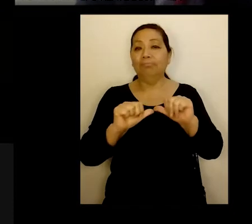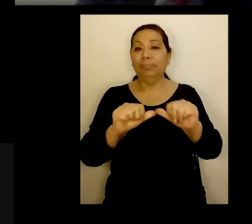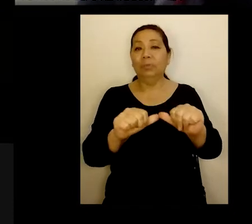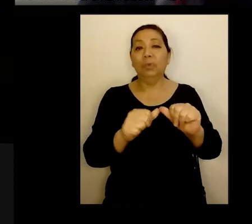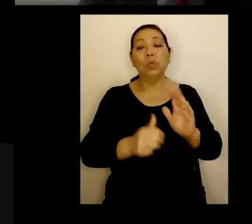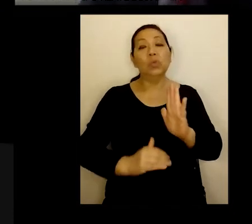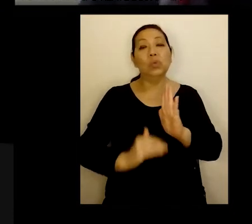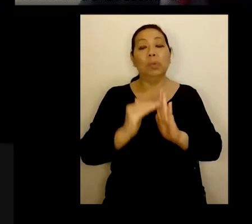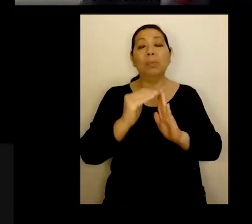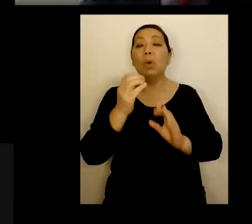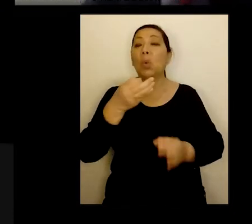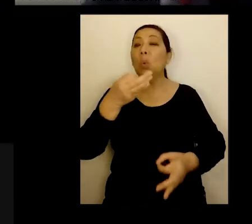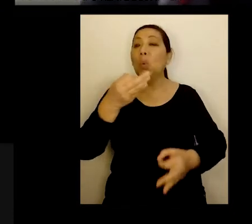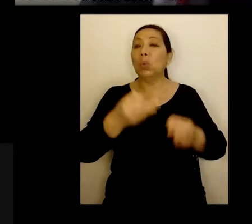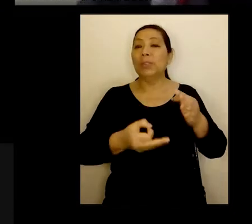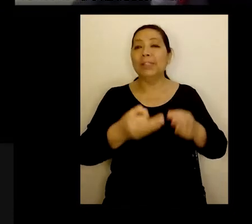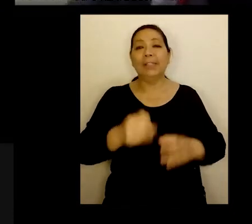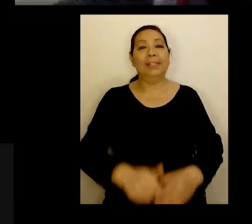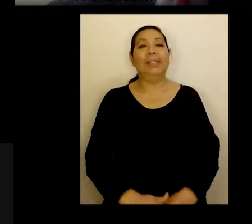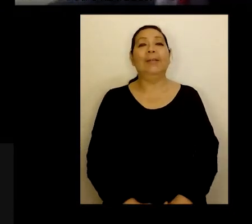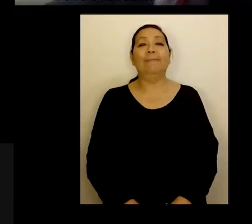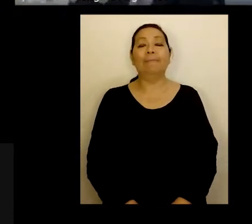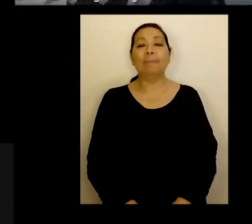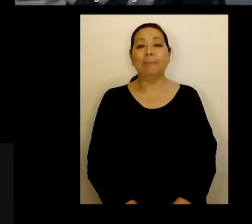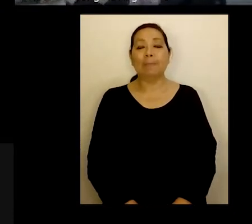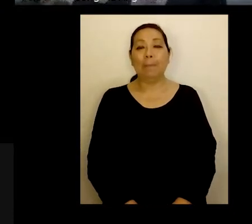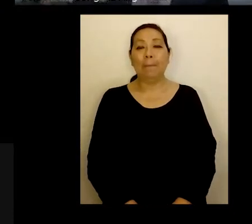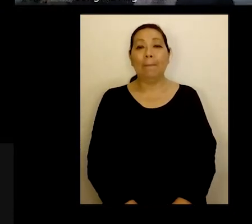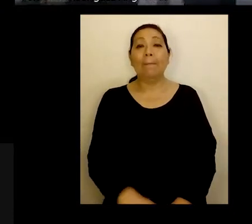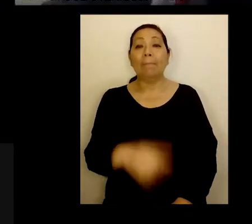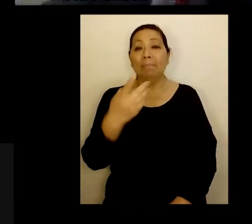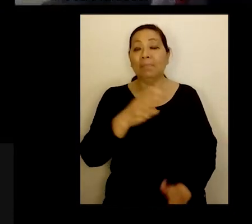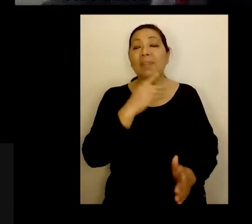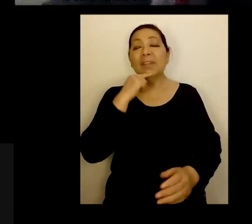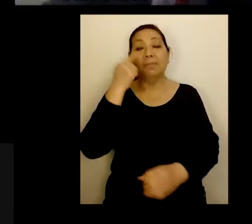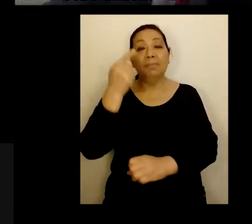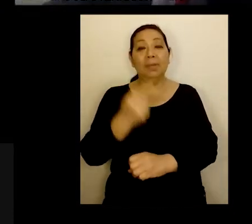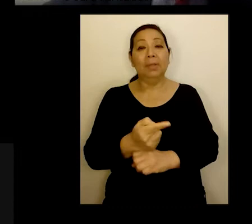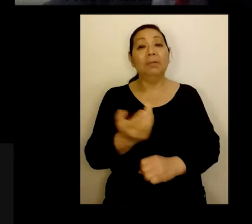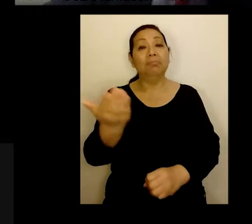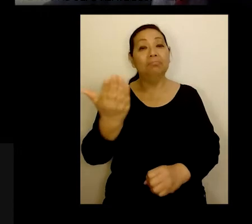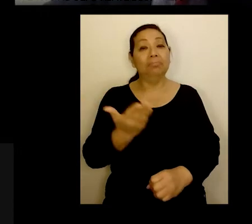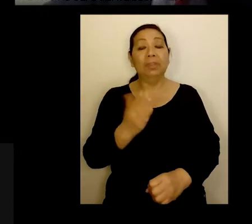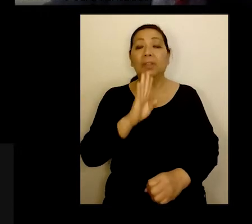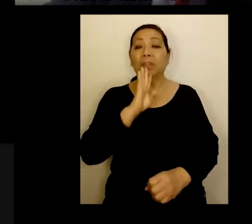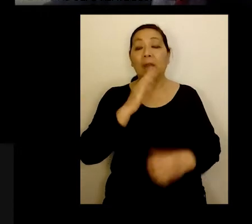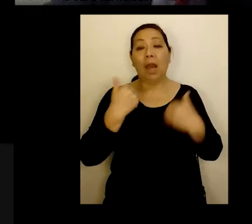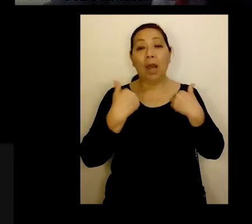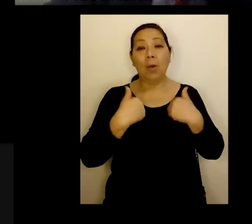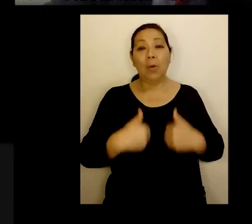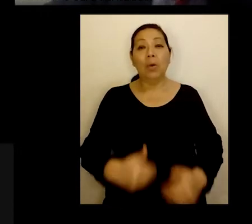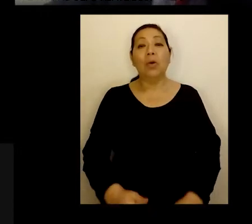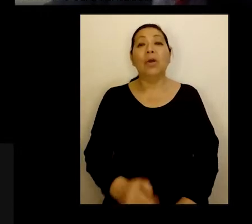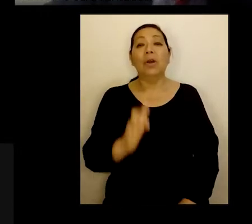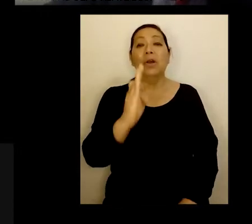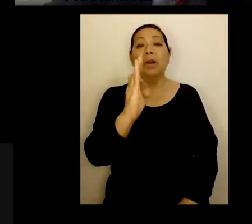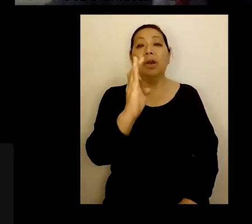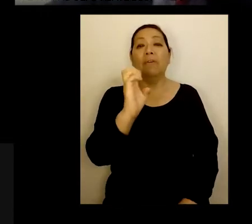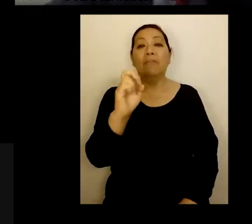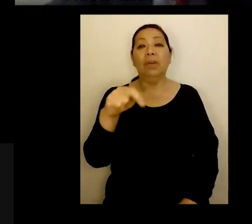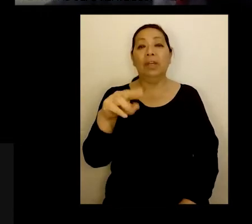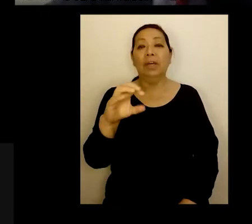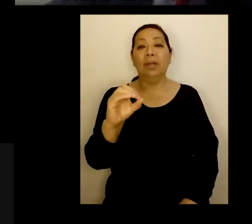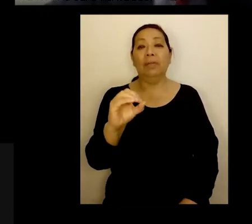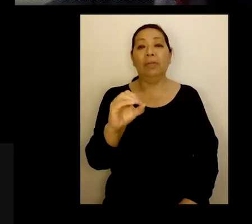la Corte Suprema de Justicia de la República. Por la parte demandante, ha solicitado informar el abogado Fernando